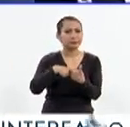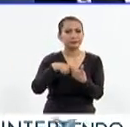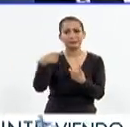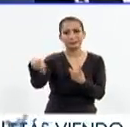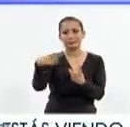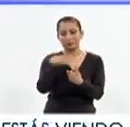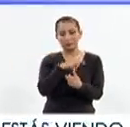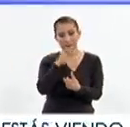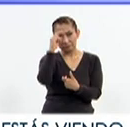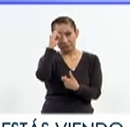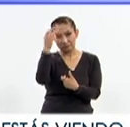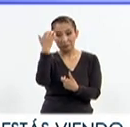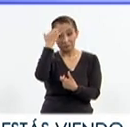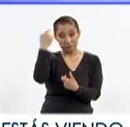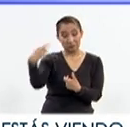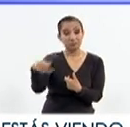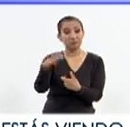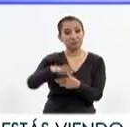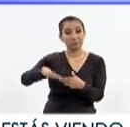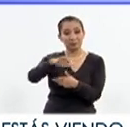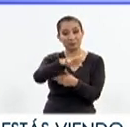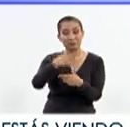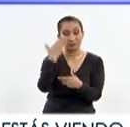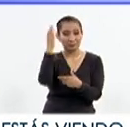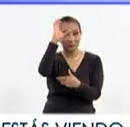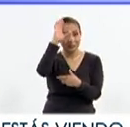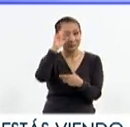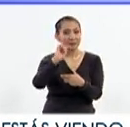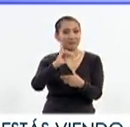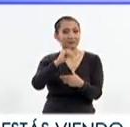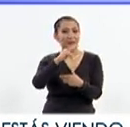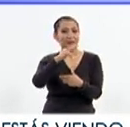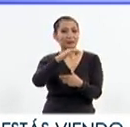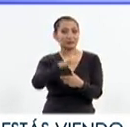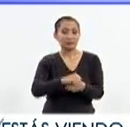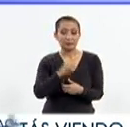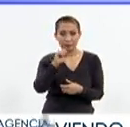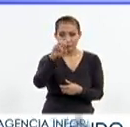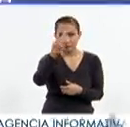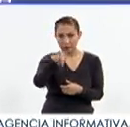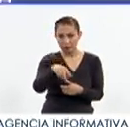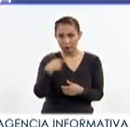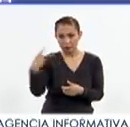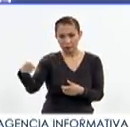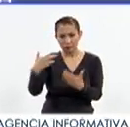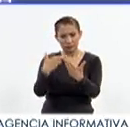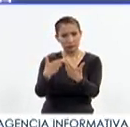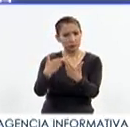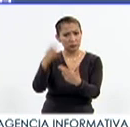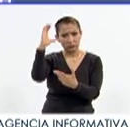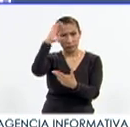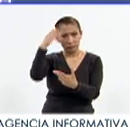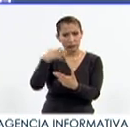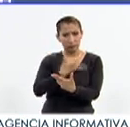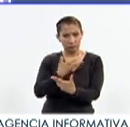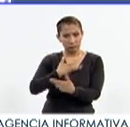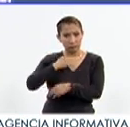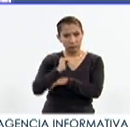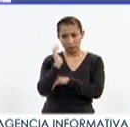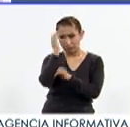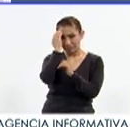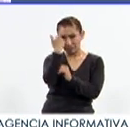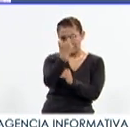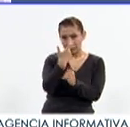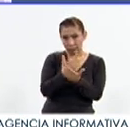supuesto, a sus capacidades y sus conocimientos en el área de las ciencias y las ingenierías. Exactamente, de hecho su bagaje cultural, además del